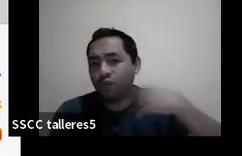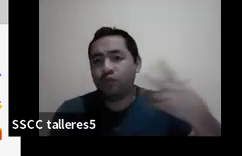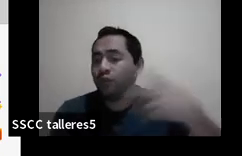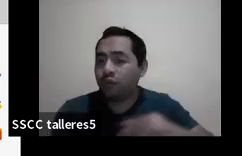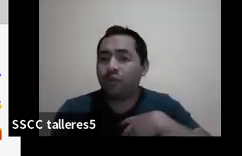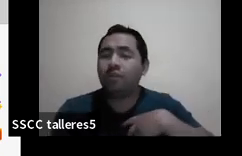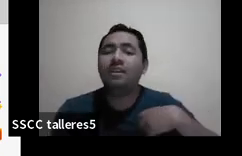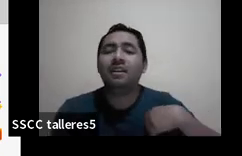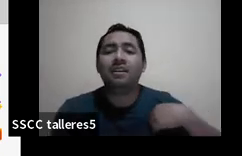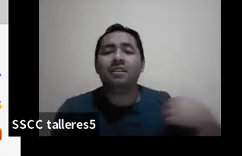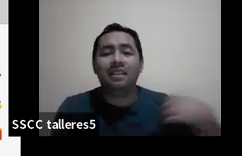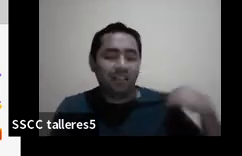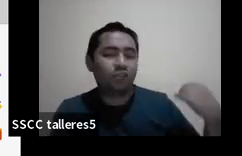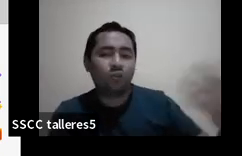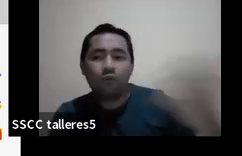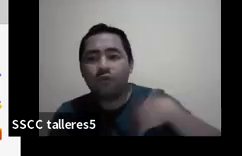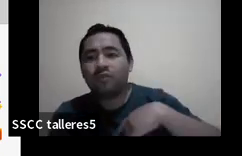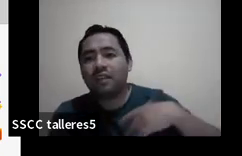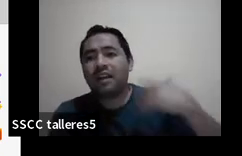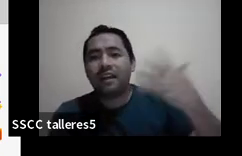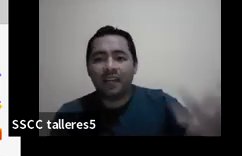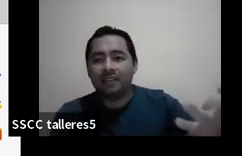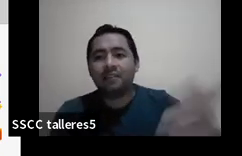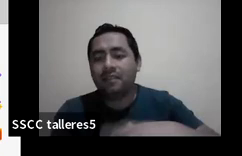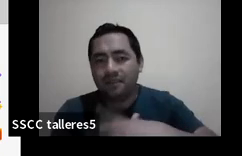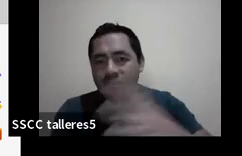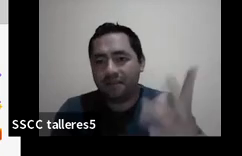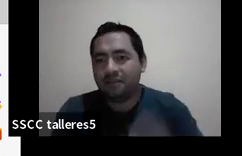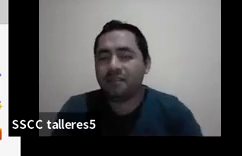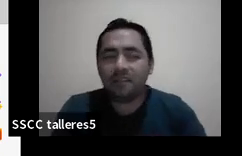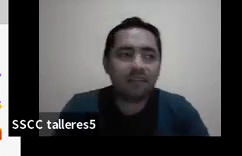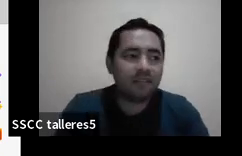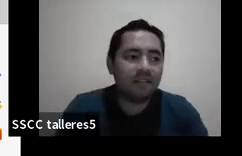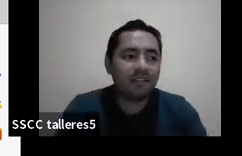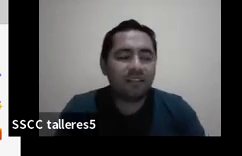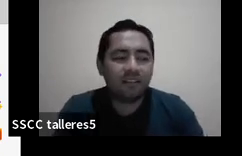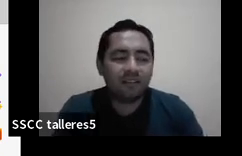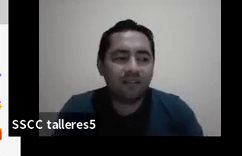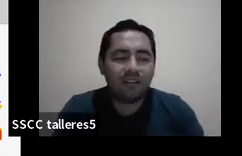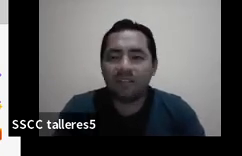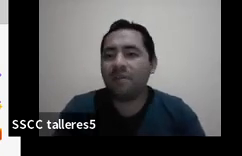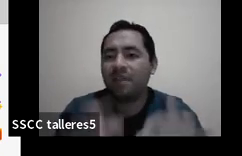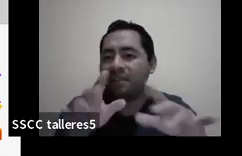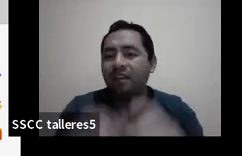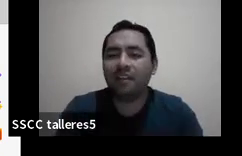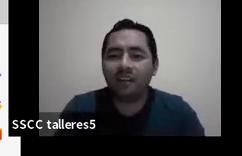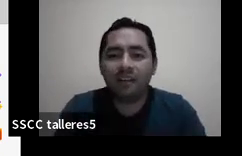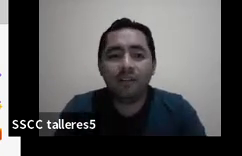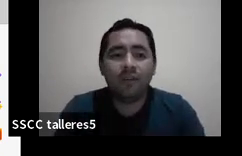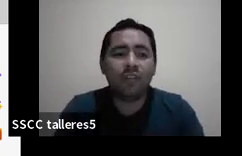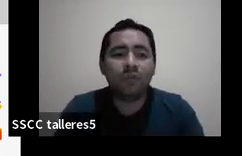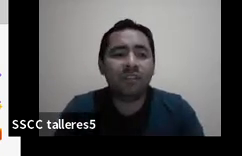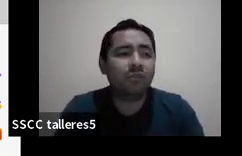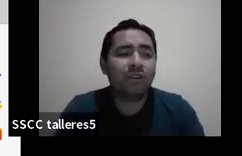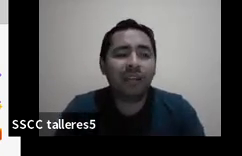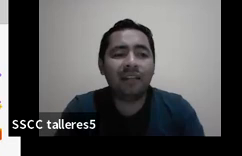dime sordo, soy sordo. Si le dices sordo mudo, te cae hate, así que es lo que siempre pasa ahí en